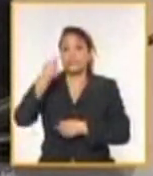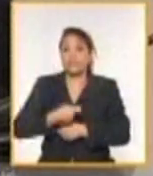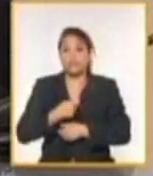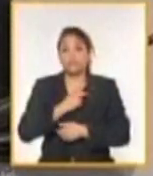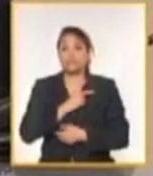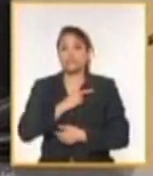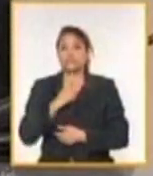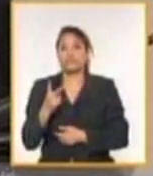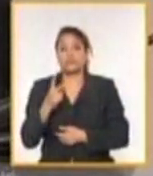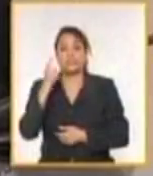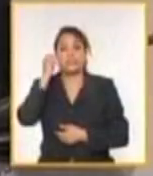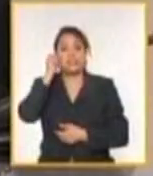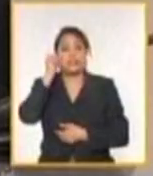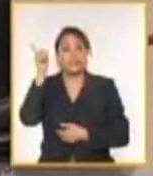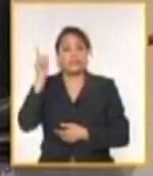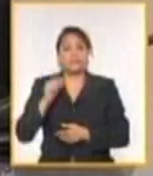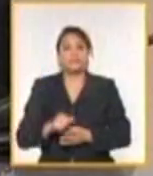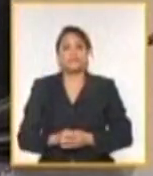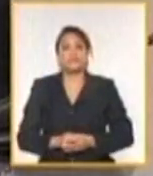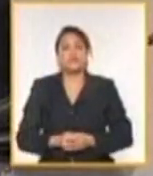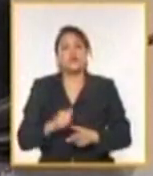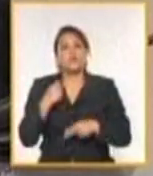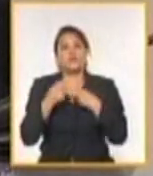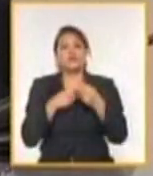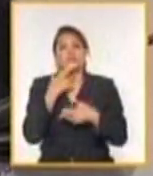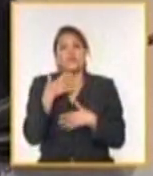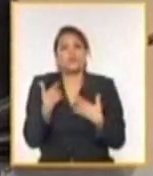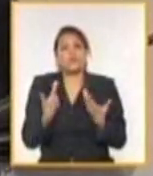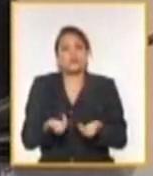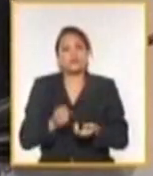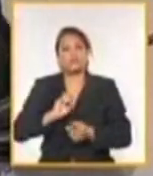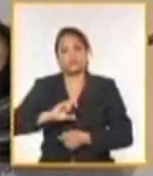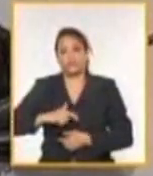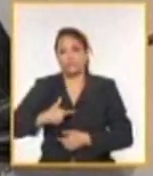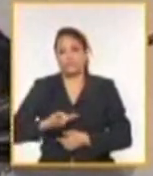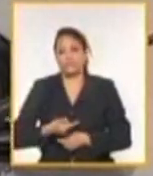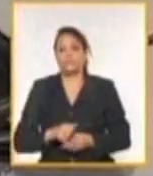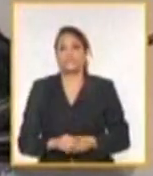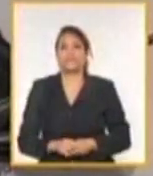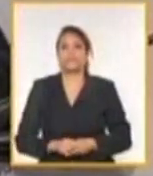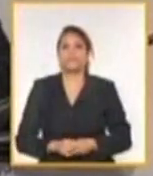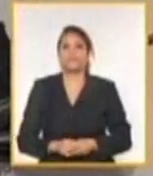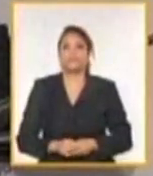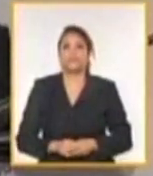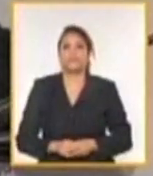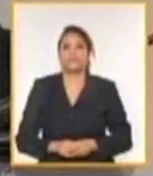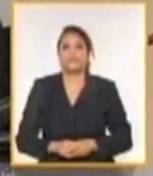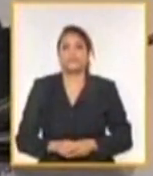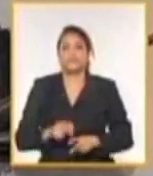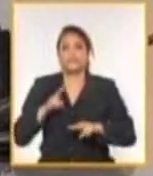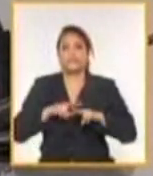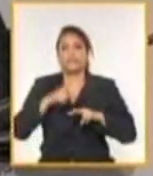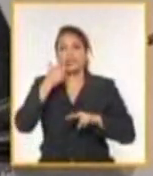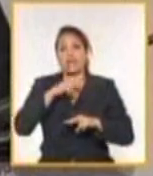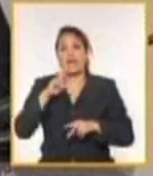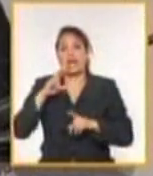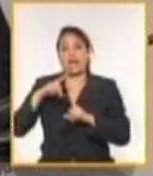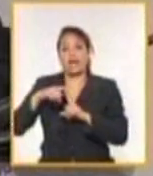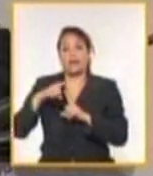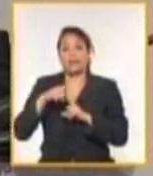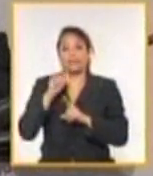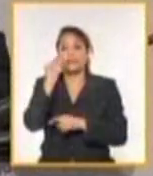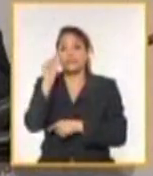con sabiduría. Solo podrán hacerlo con cultura. Armando Har, sin duda, es una de las figuras